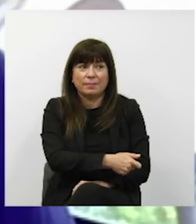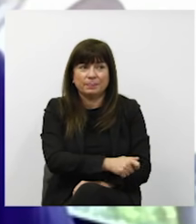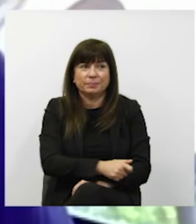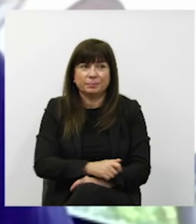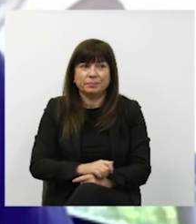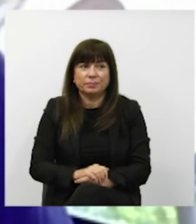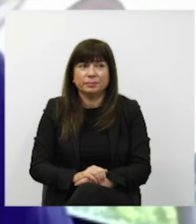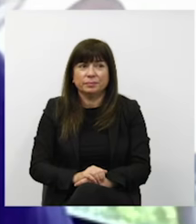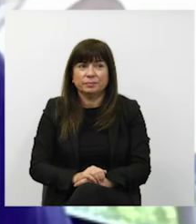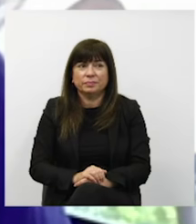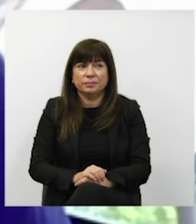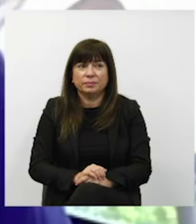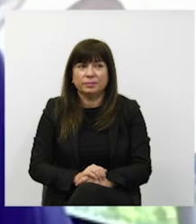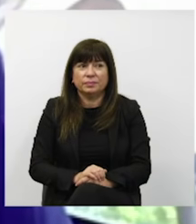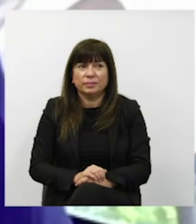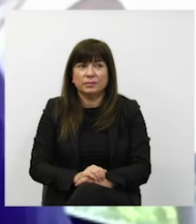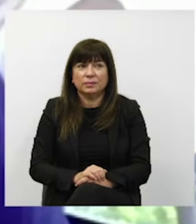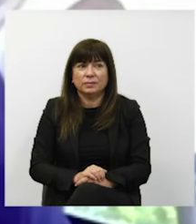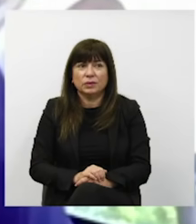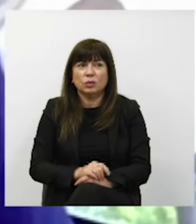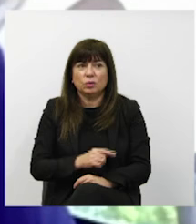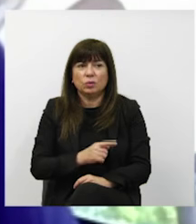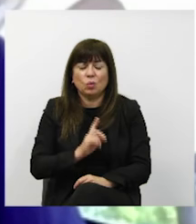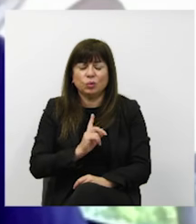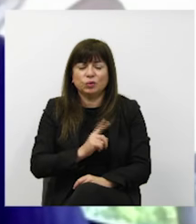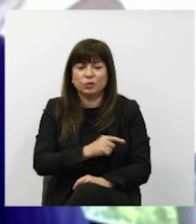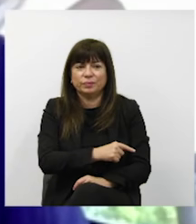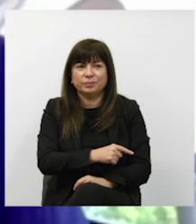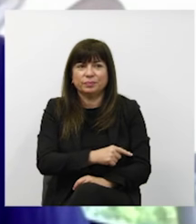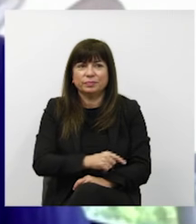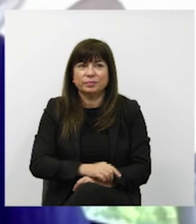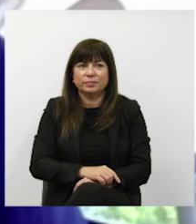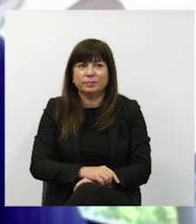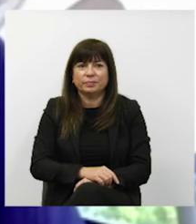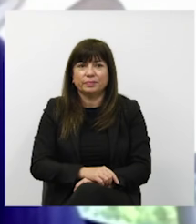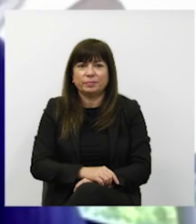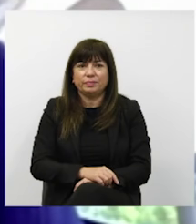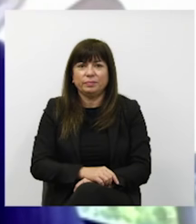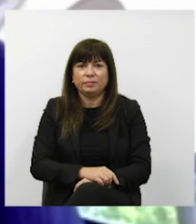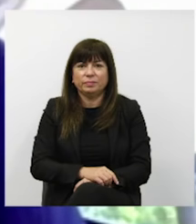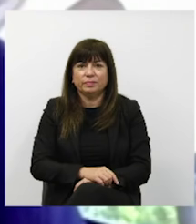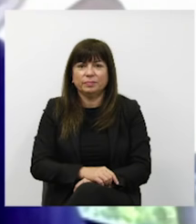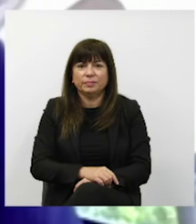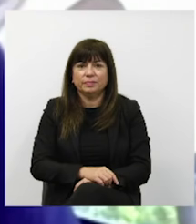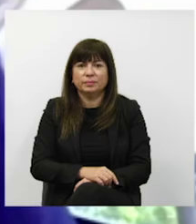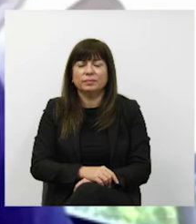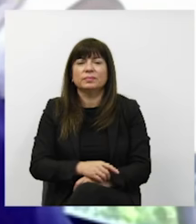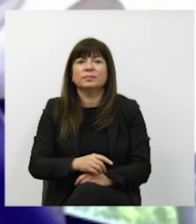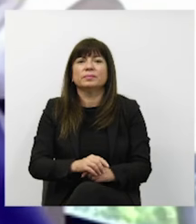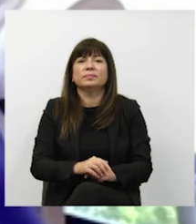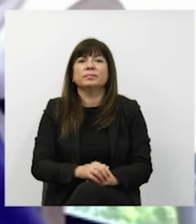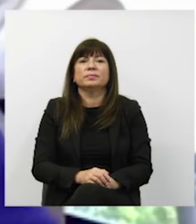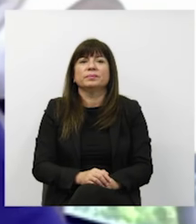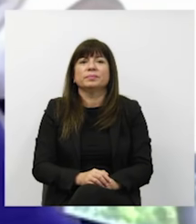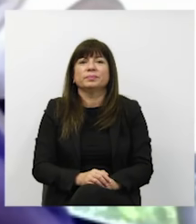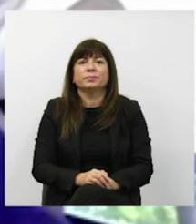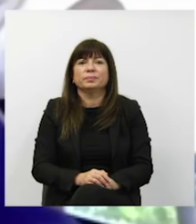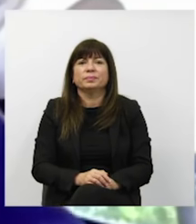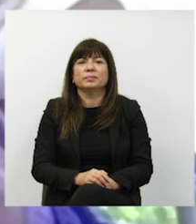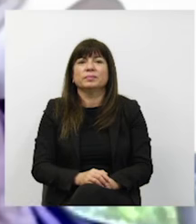pero habíamos tenido progresos. Ocurre que estos progresos nunca son perfectamente acoplados,